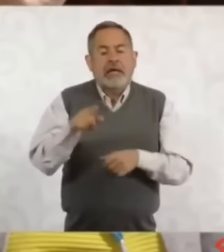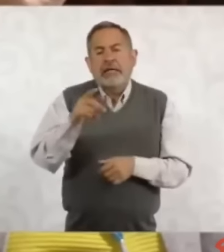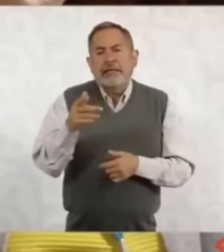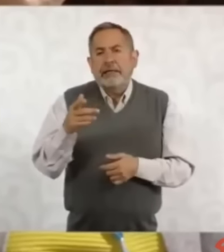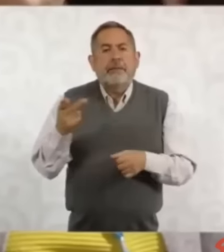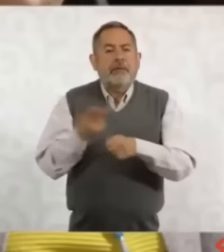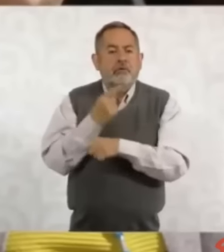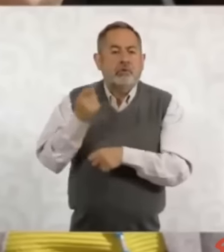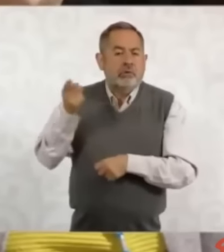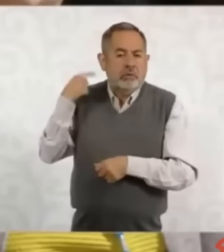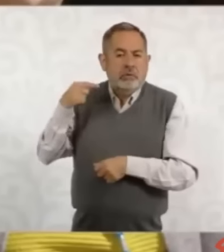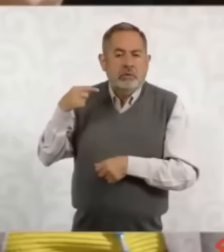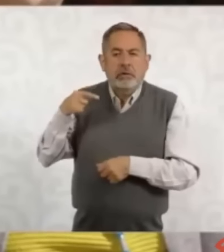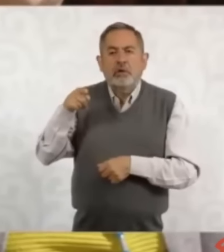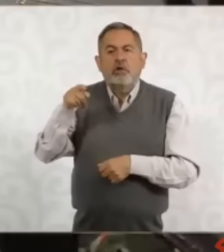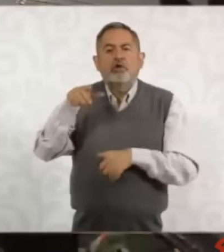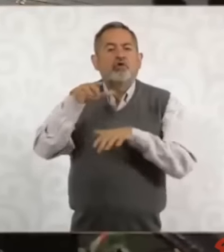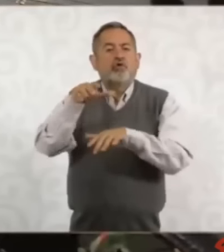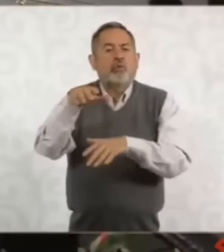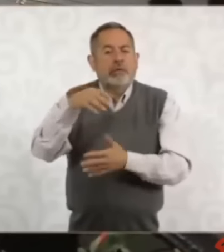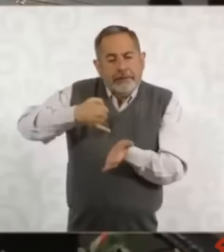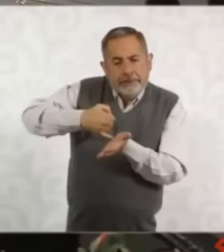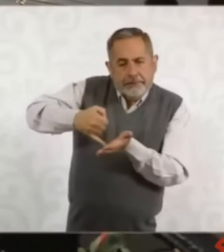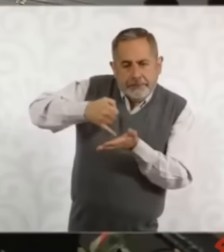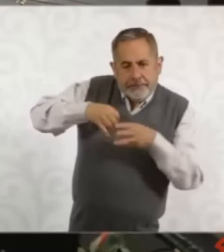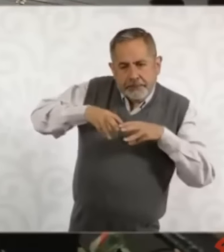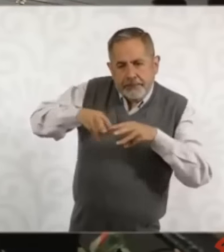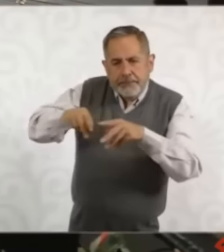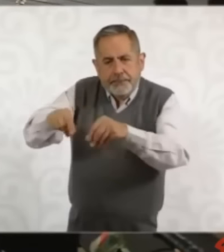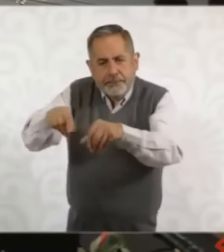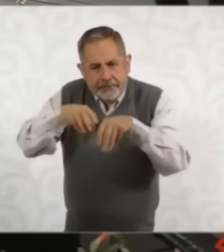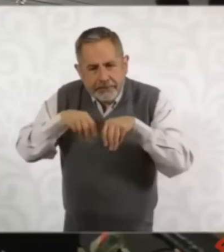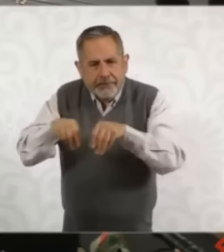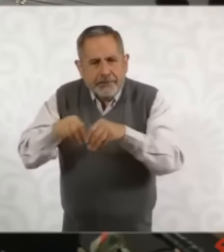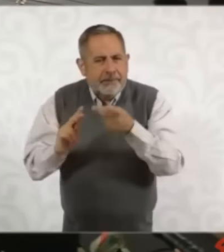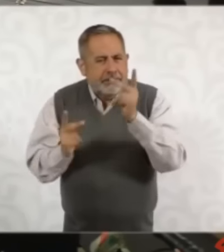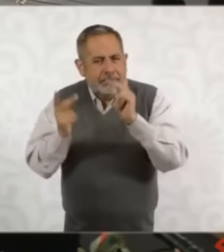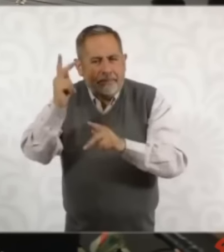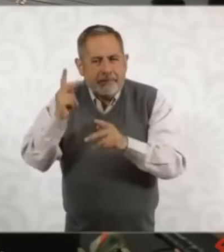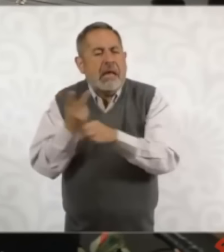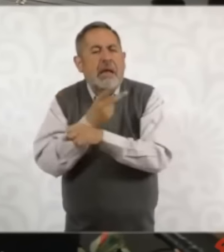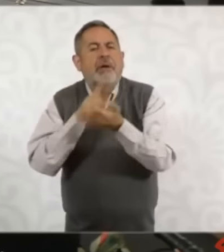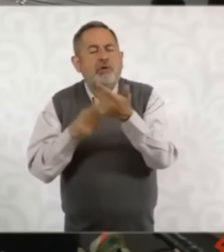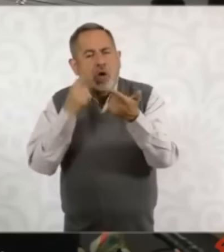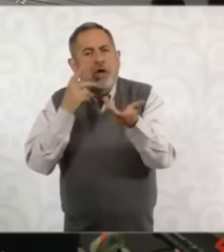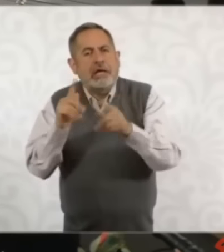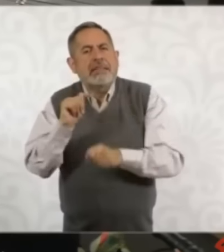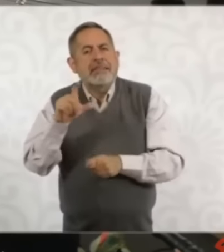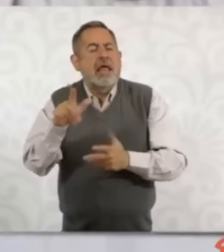jornada forestal. Por ahí hay un video. Estuvo muy bonito. Ayer